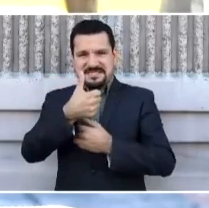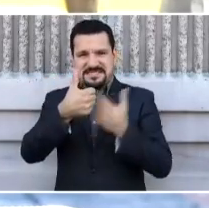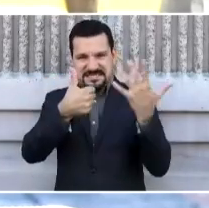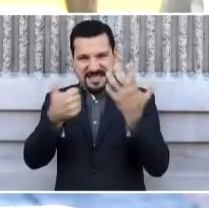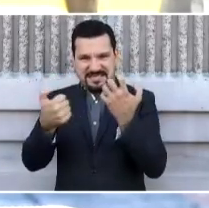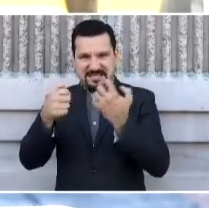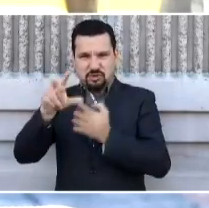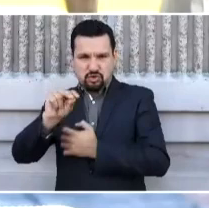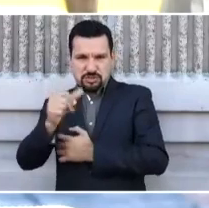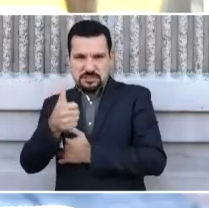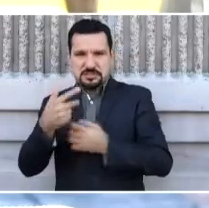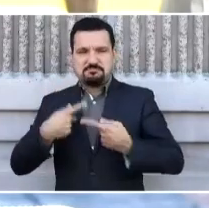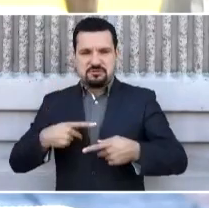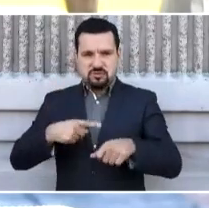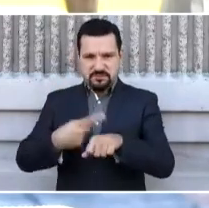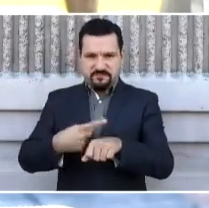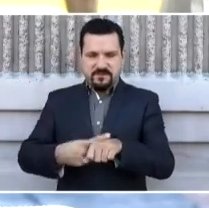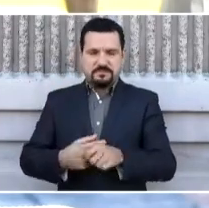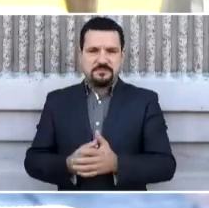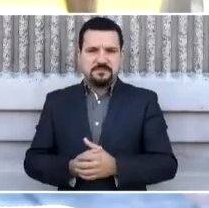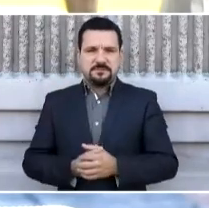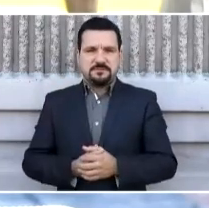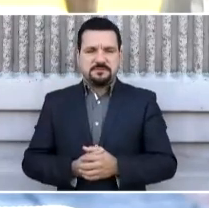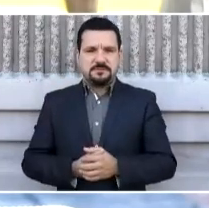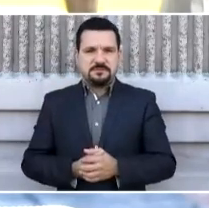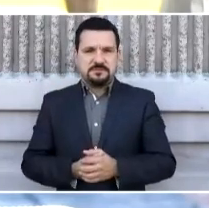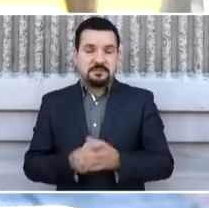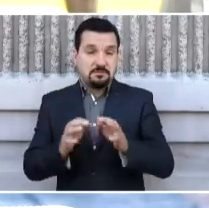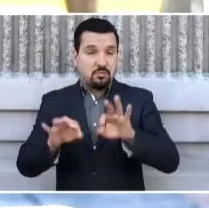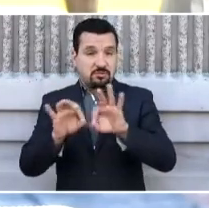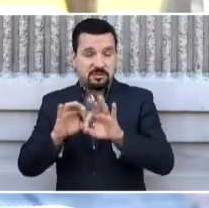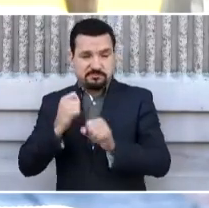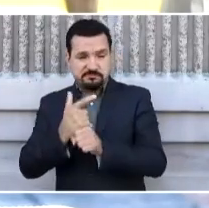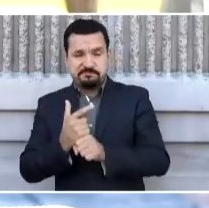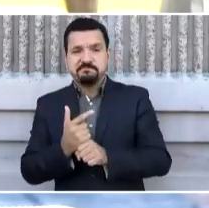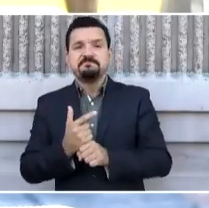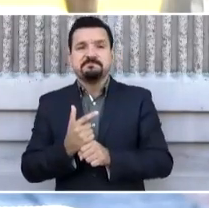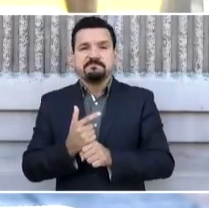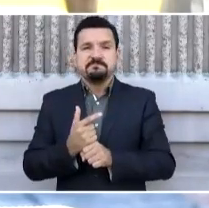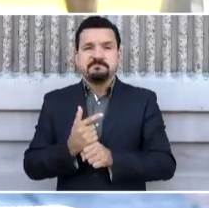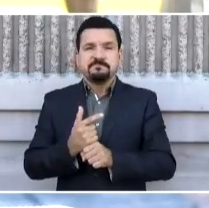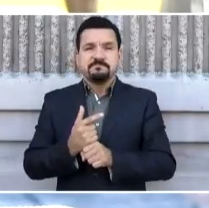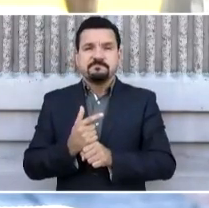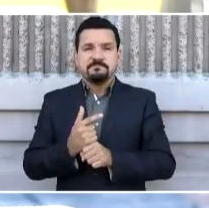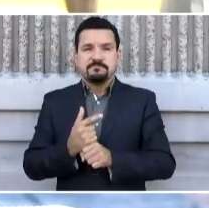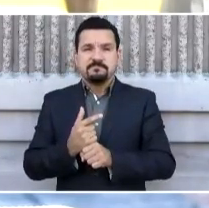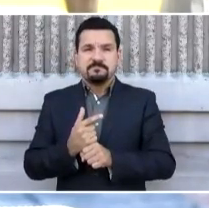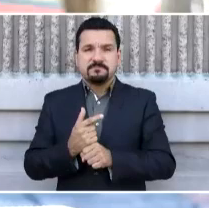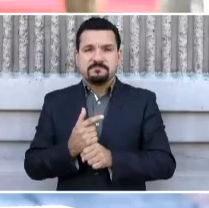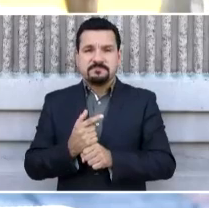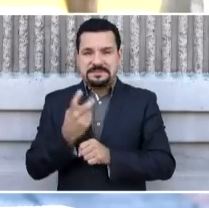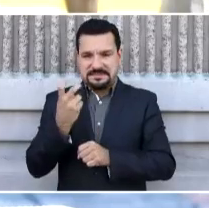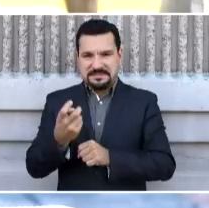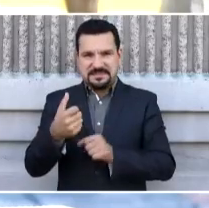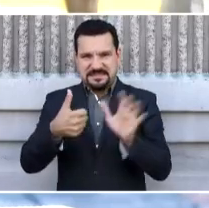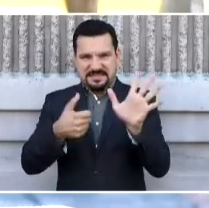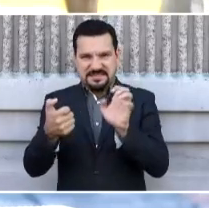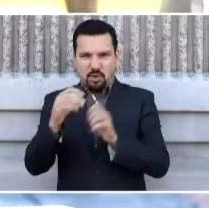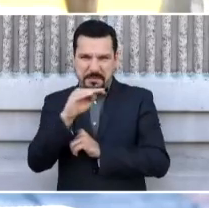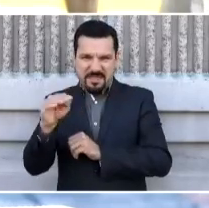686, y como punto a destacar es que justamente la mitad de los casos